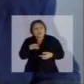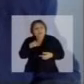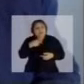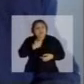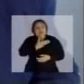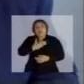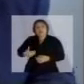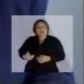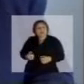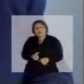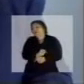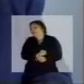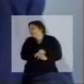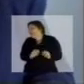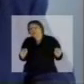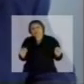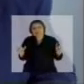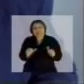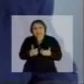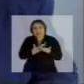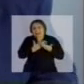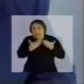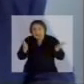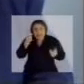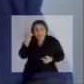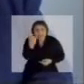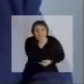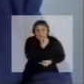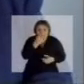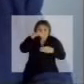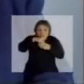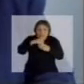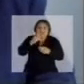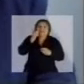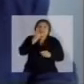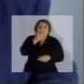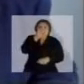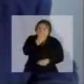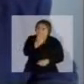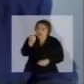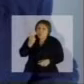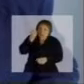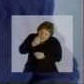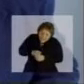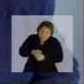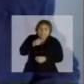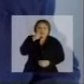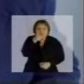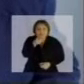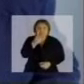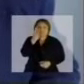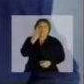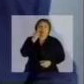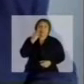Estado Que valga Solo valemos Dentro de nuestras Decisiones Este es un problema De